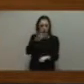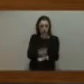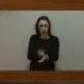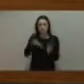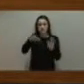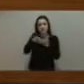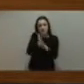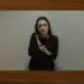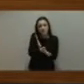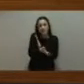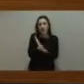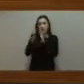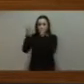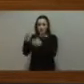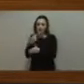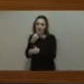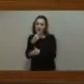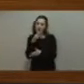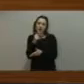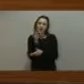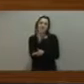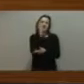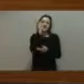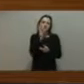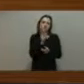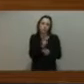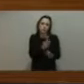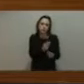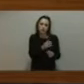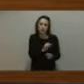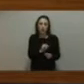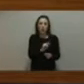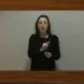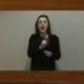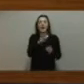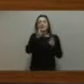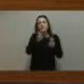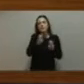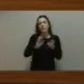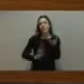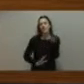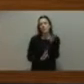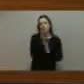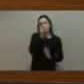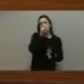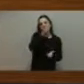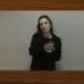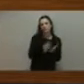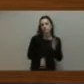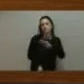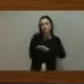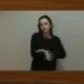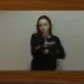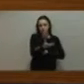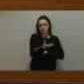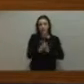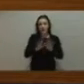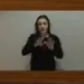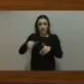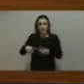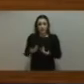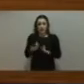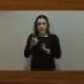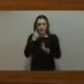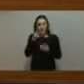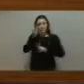daño al oído, la valoración energética, a la incineradora. Usted habla de conversos y, mire, fíjese, ¿sabe lo que pasa?